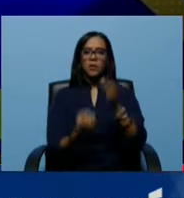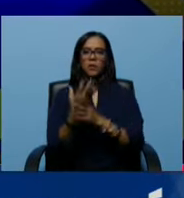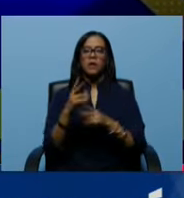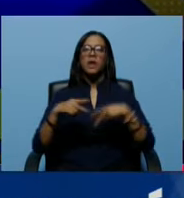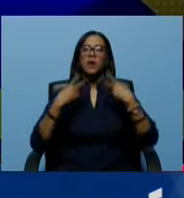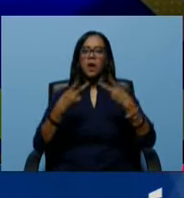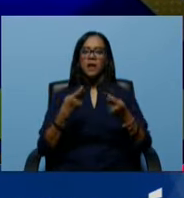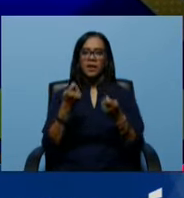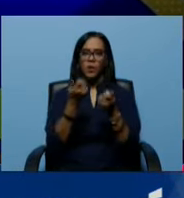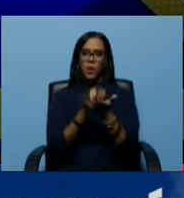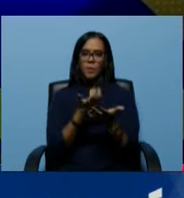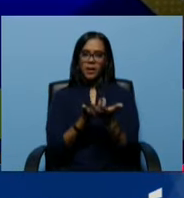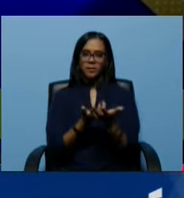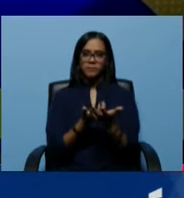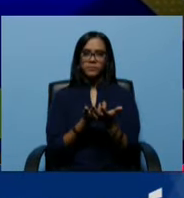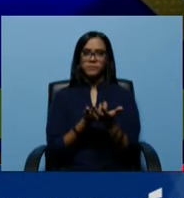economía